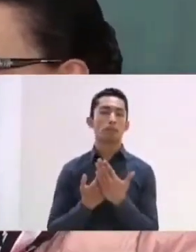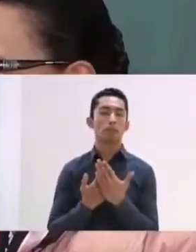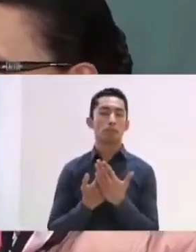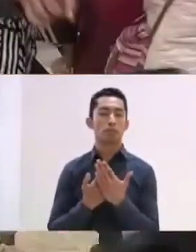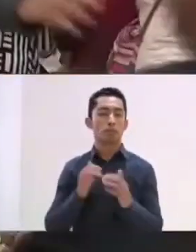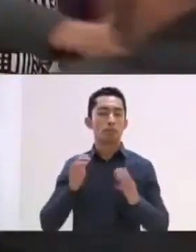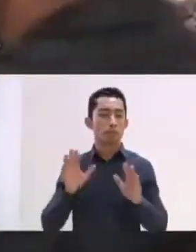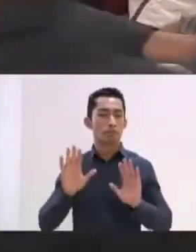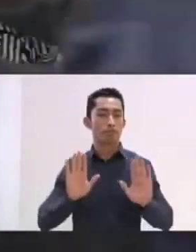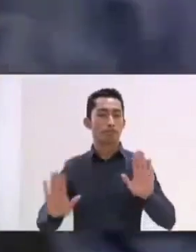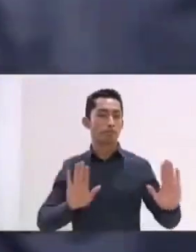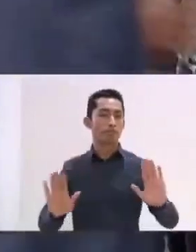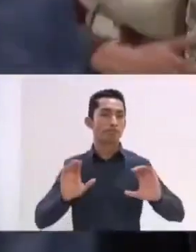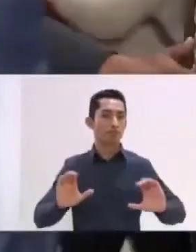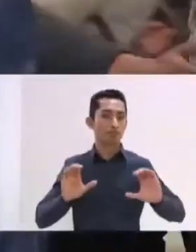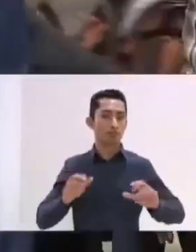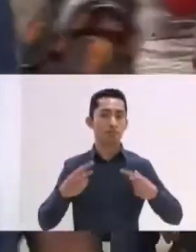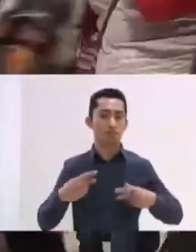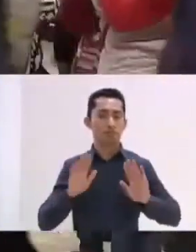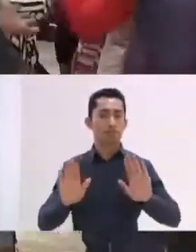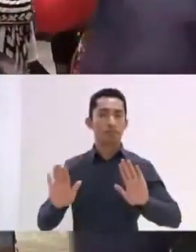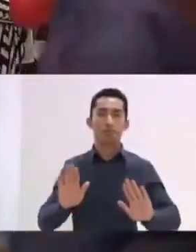A un ladito.